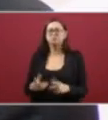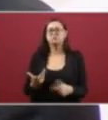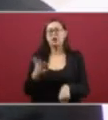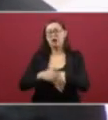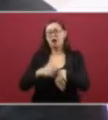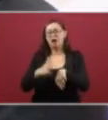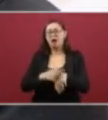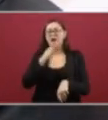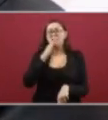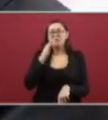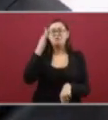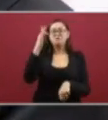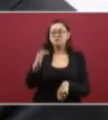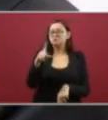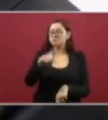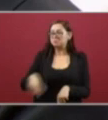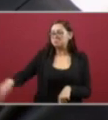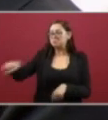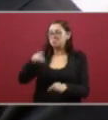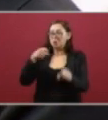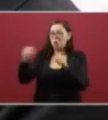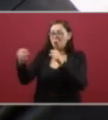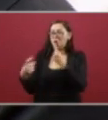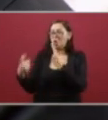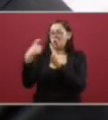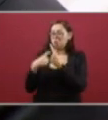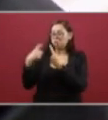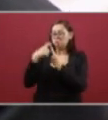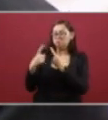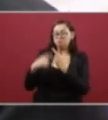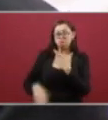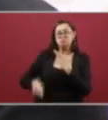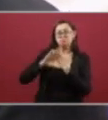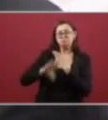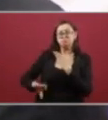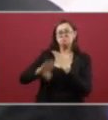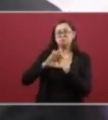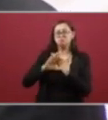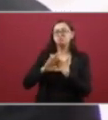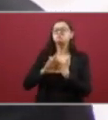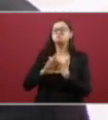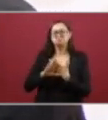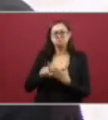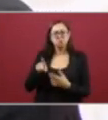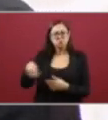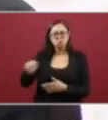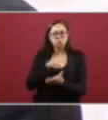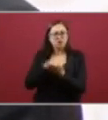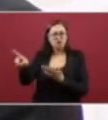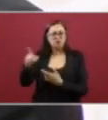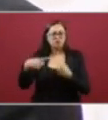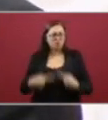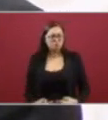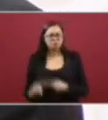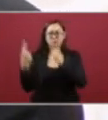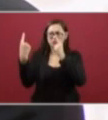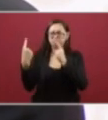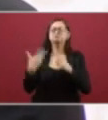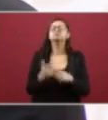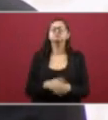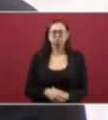calificado del país? Sí, pero además es el presidente mejor evaluado en este momento de América.